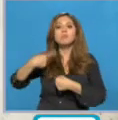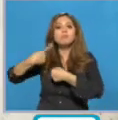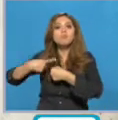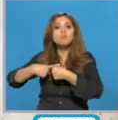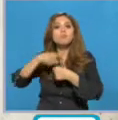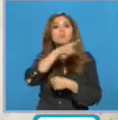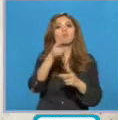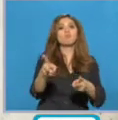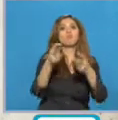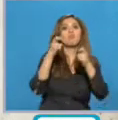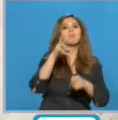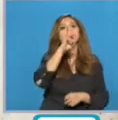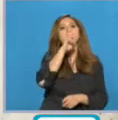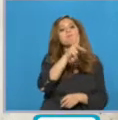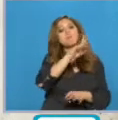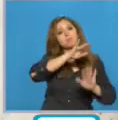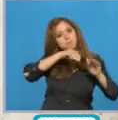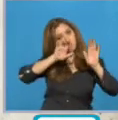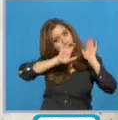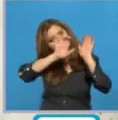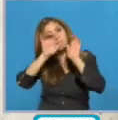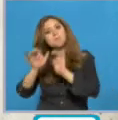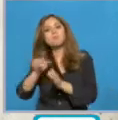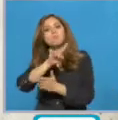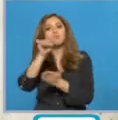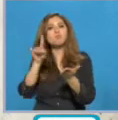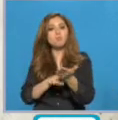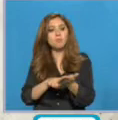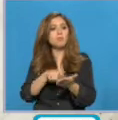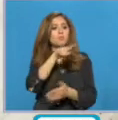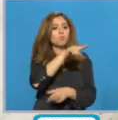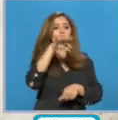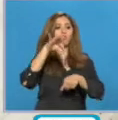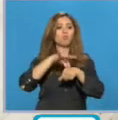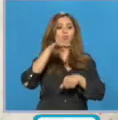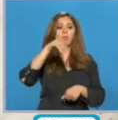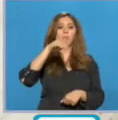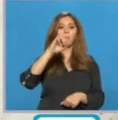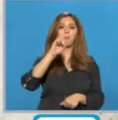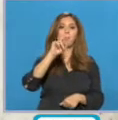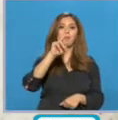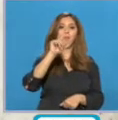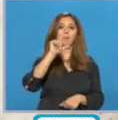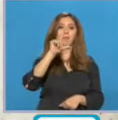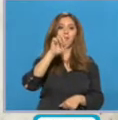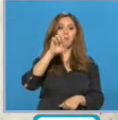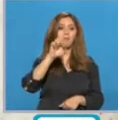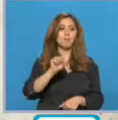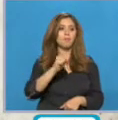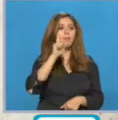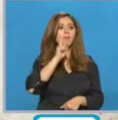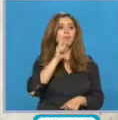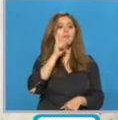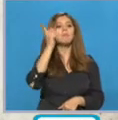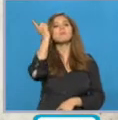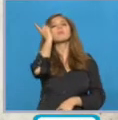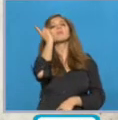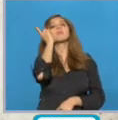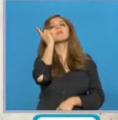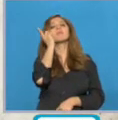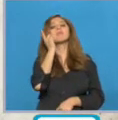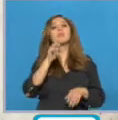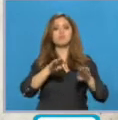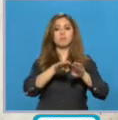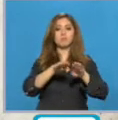que tenerlos recluidos, ¿no? Aparte. Por ejemplo, el doctor Morales ahí haciendo tratamientos de hipnosis. De hipnosis, porque los con que eso, se ¿verdad?